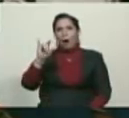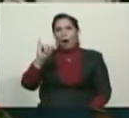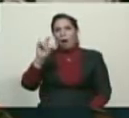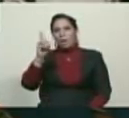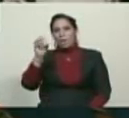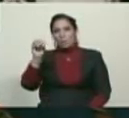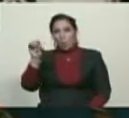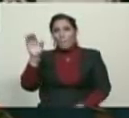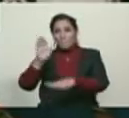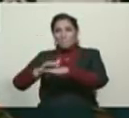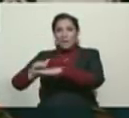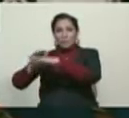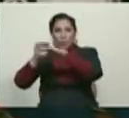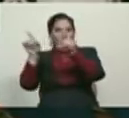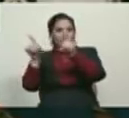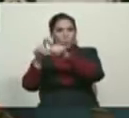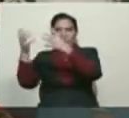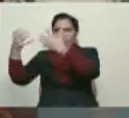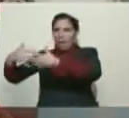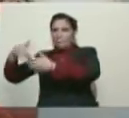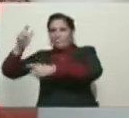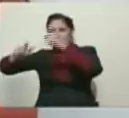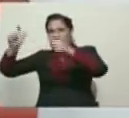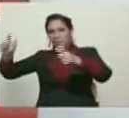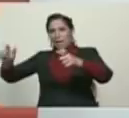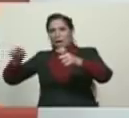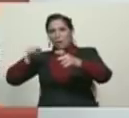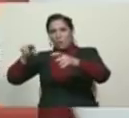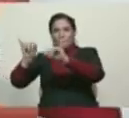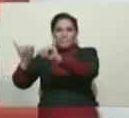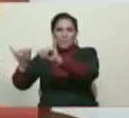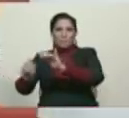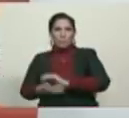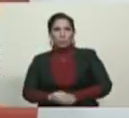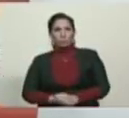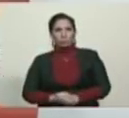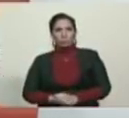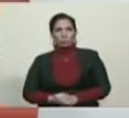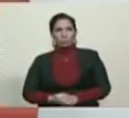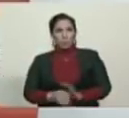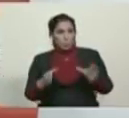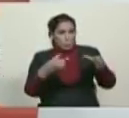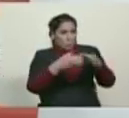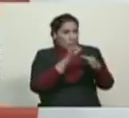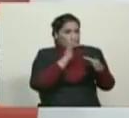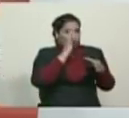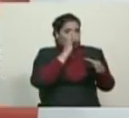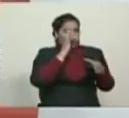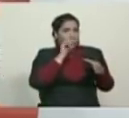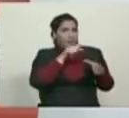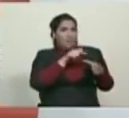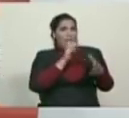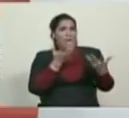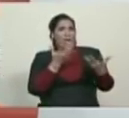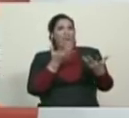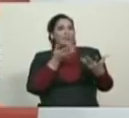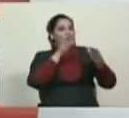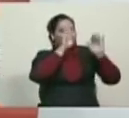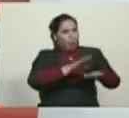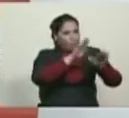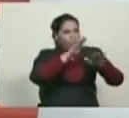Así ocurrió con estos empresarios y con estos industriales. Las cúpulas no, porque las cúpulas reciben auxilio directo al imperialismo.